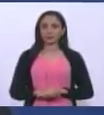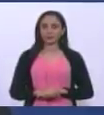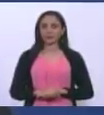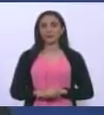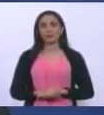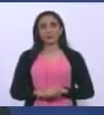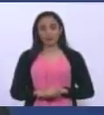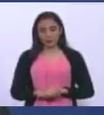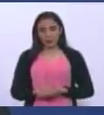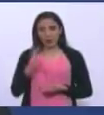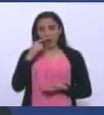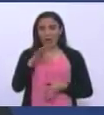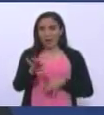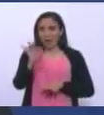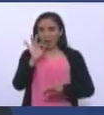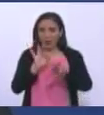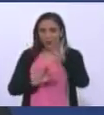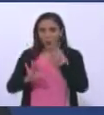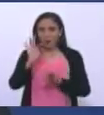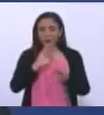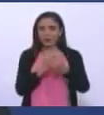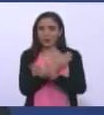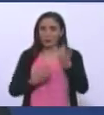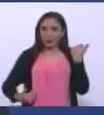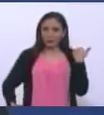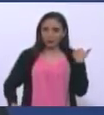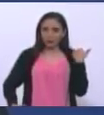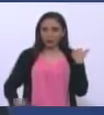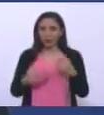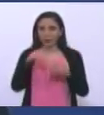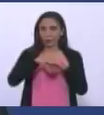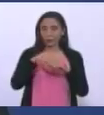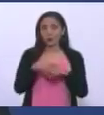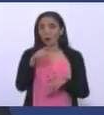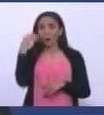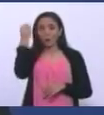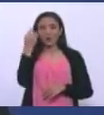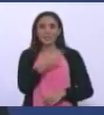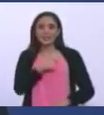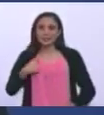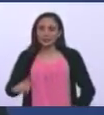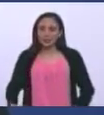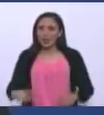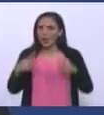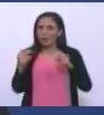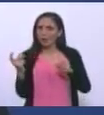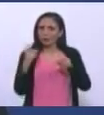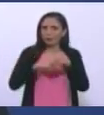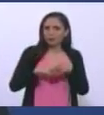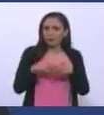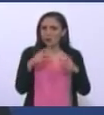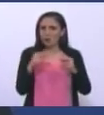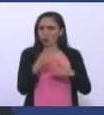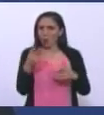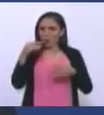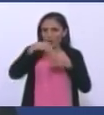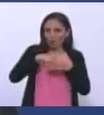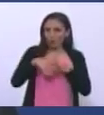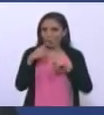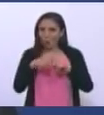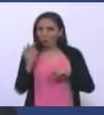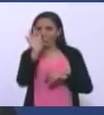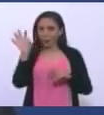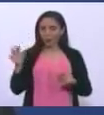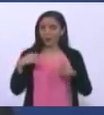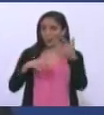Con respecto a las elecciones venezolanas, usted sabe que la posición de China es que no interfiere con los asuntos internos de otros